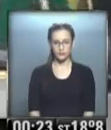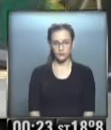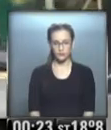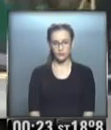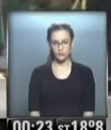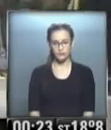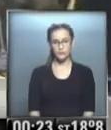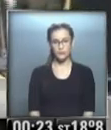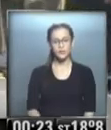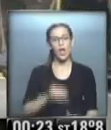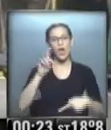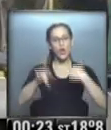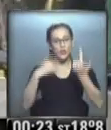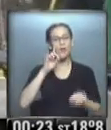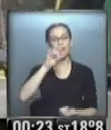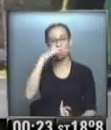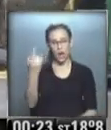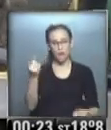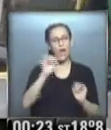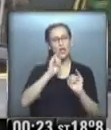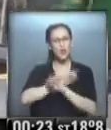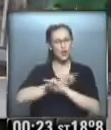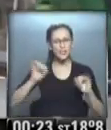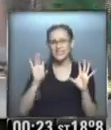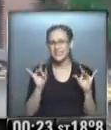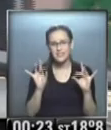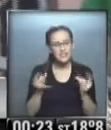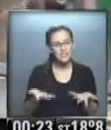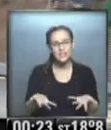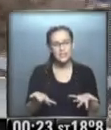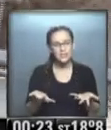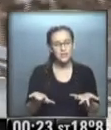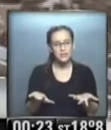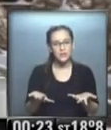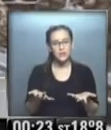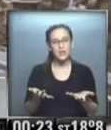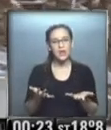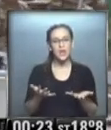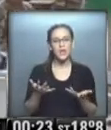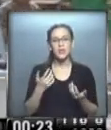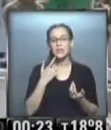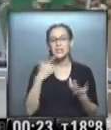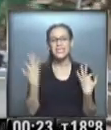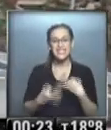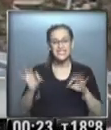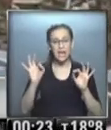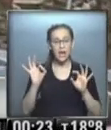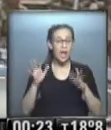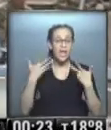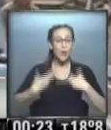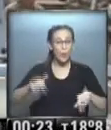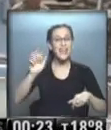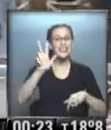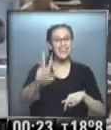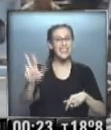Seguimos en el ámbito internacional y también con una noticia difícil. Se rescataron otros 38 cuerpos del barco que